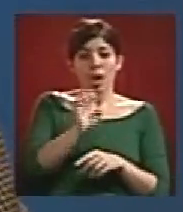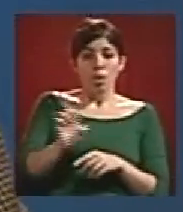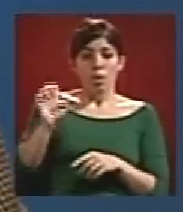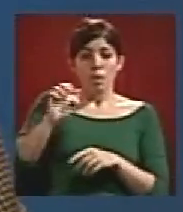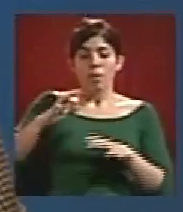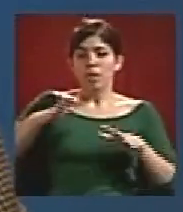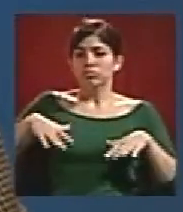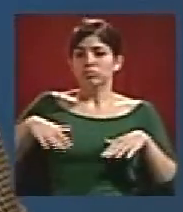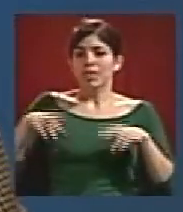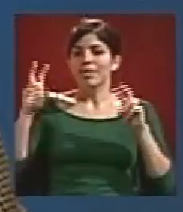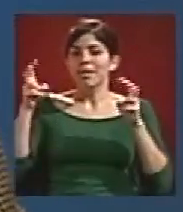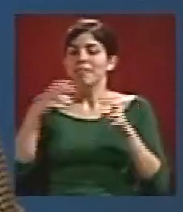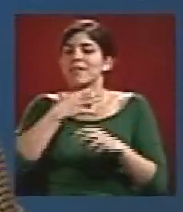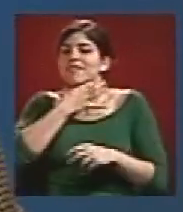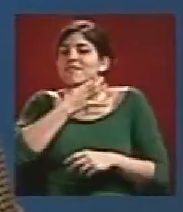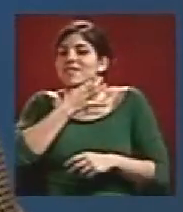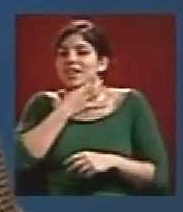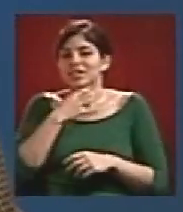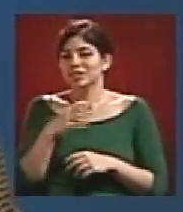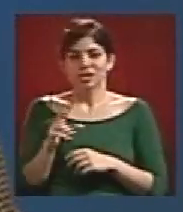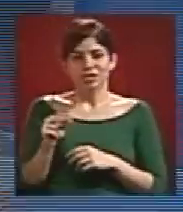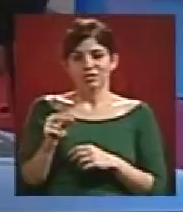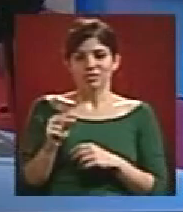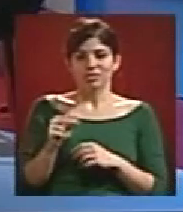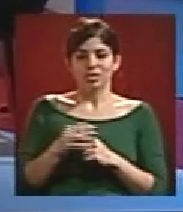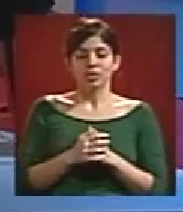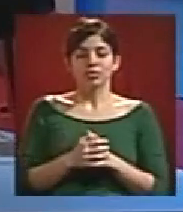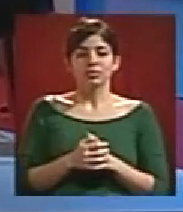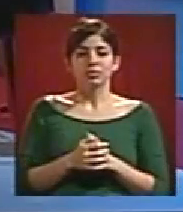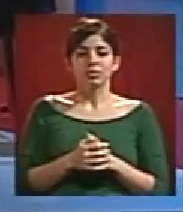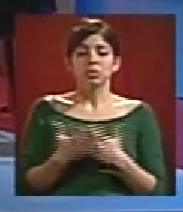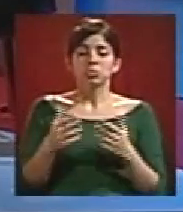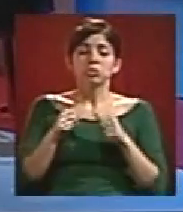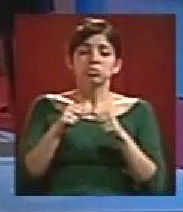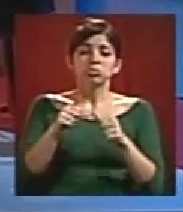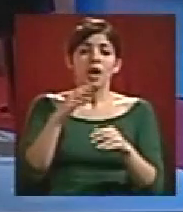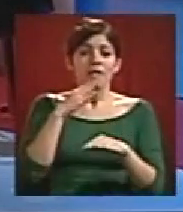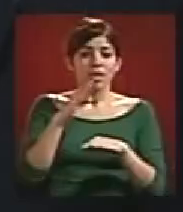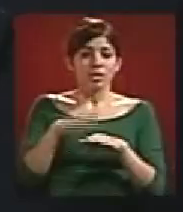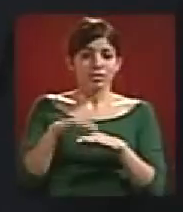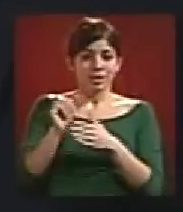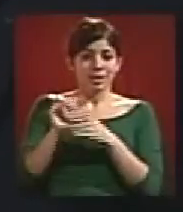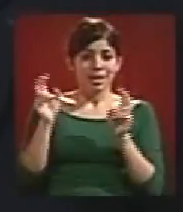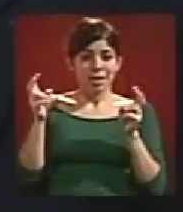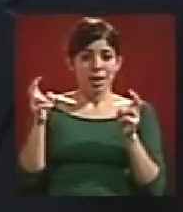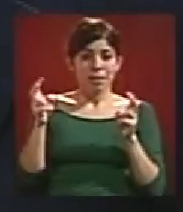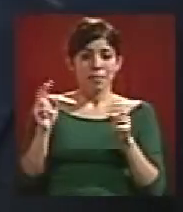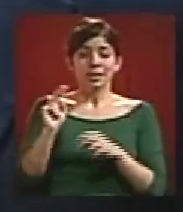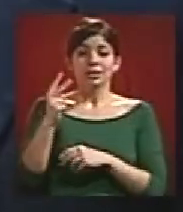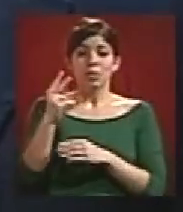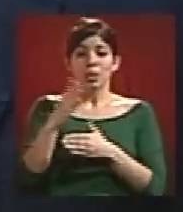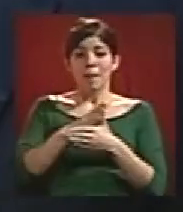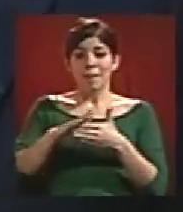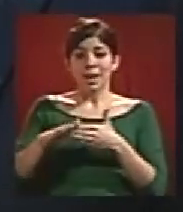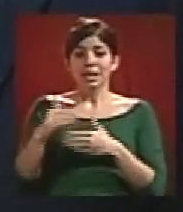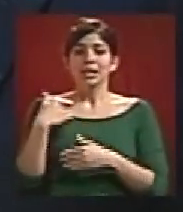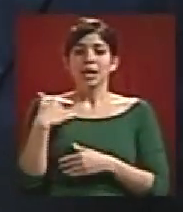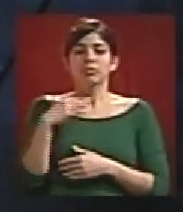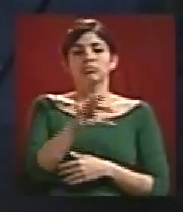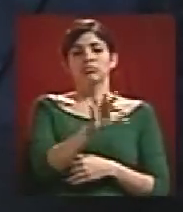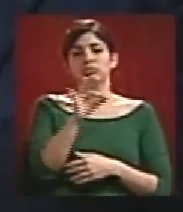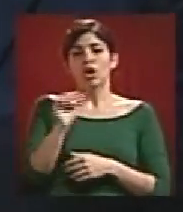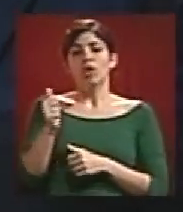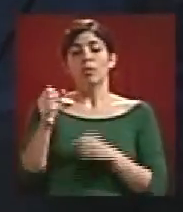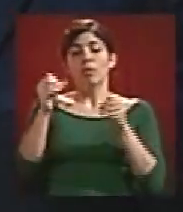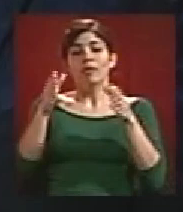ha llegado al tema de inflación como segunda o tercera. Don Juan, hablando de eso, y en esta segunda parte hemos invitado al